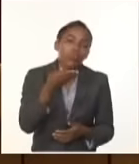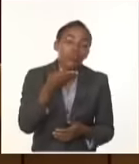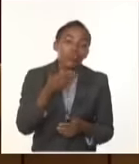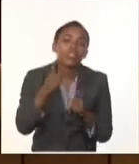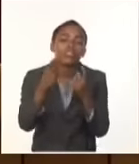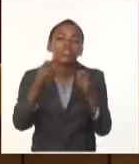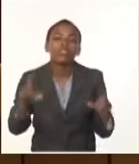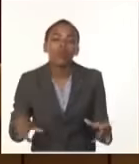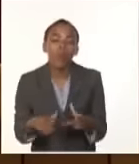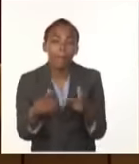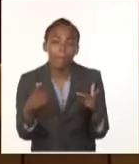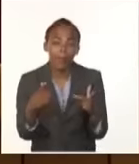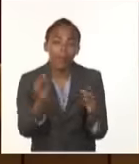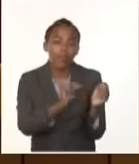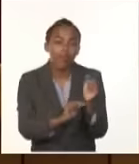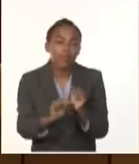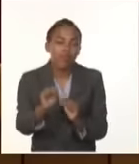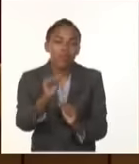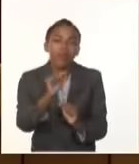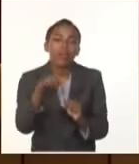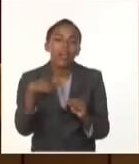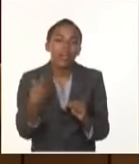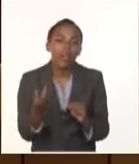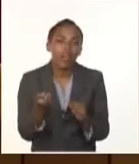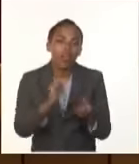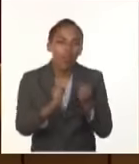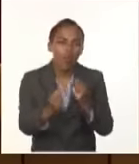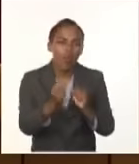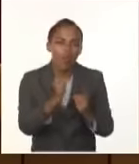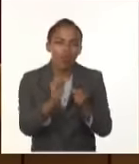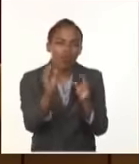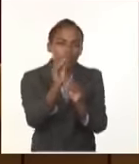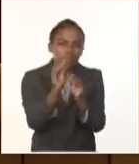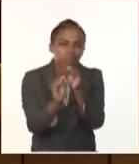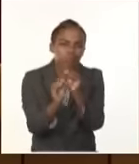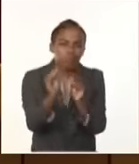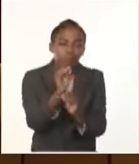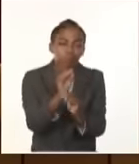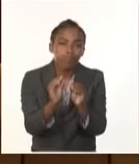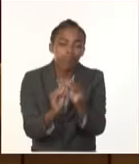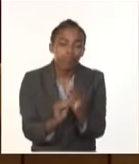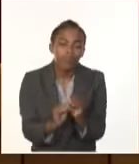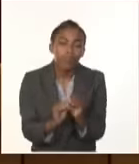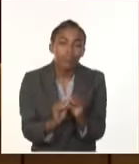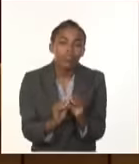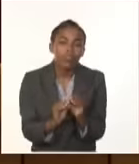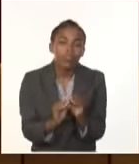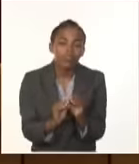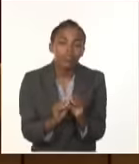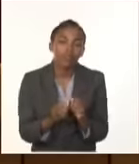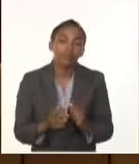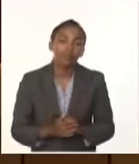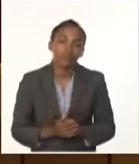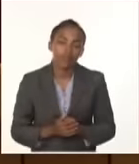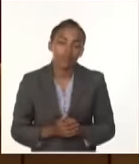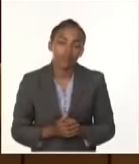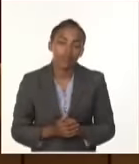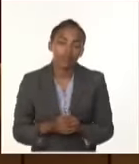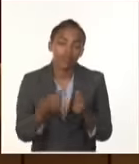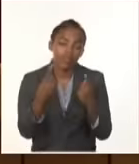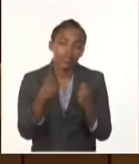todo, ejercer el control sobre las correcciones y los ajustes con la retroalimentación